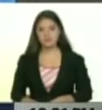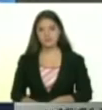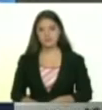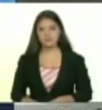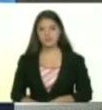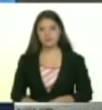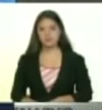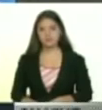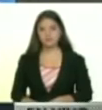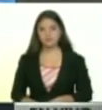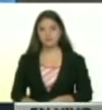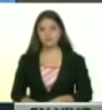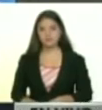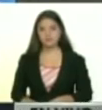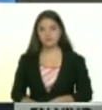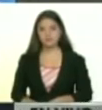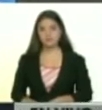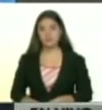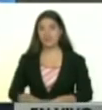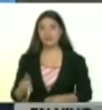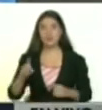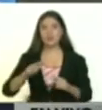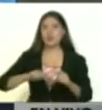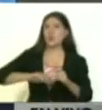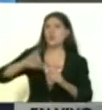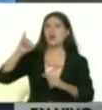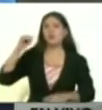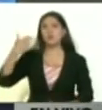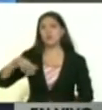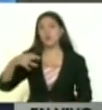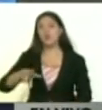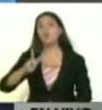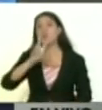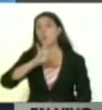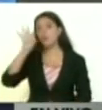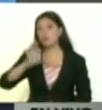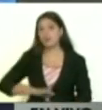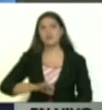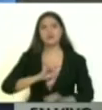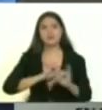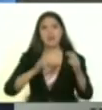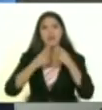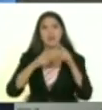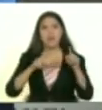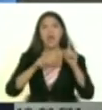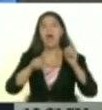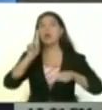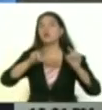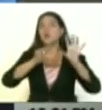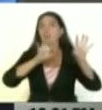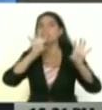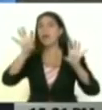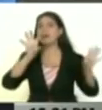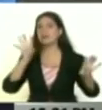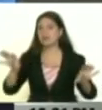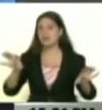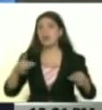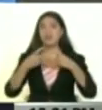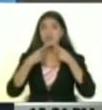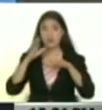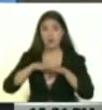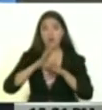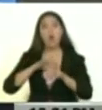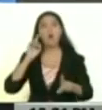que los niveles de inflación no alcancen más de 2%, que como ha sido declarado por varios países, y este es uno de los